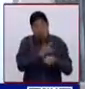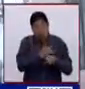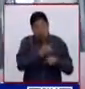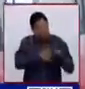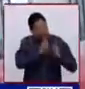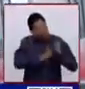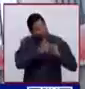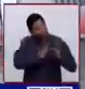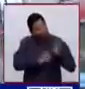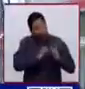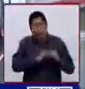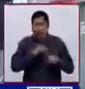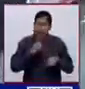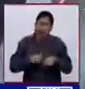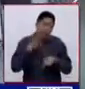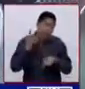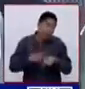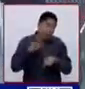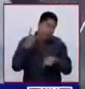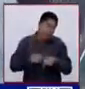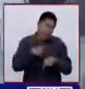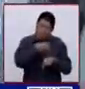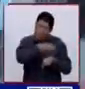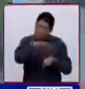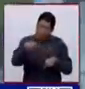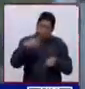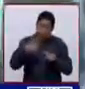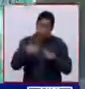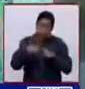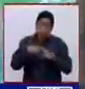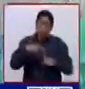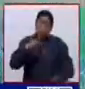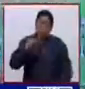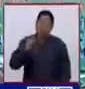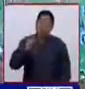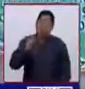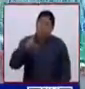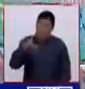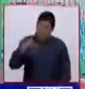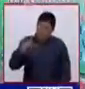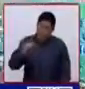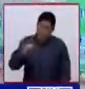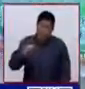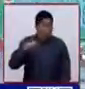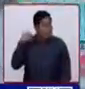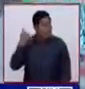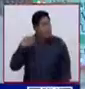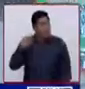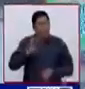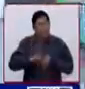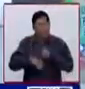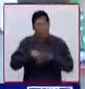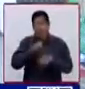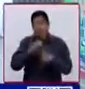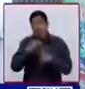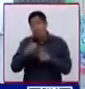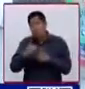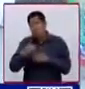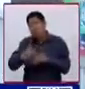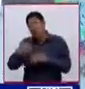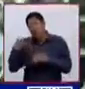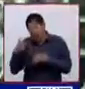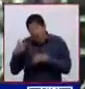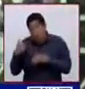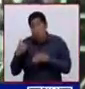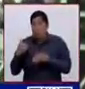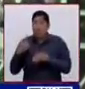va, lo hemos sacado varias veces de esos bares de aquí, de cruce Vía de la, y siempre camina por aquí o por aquí